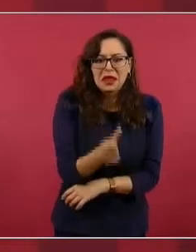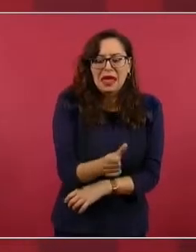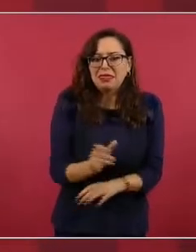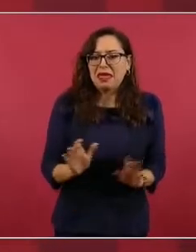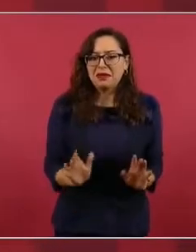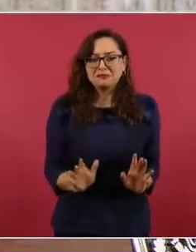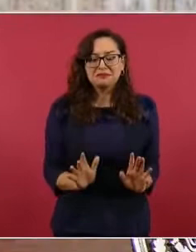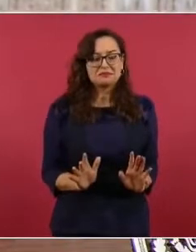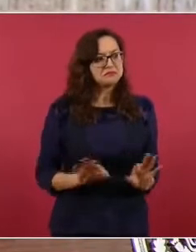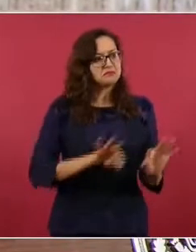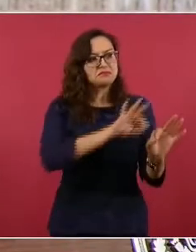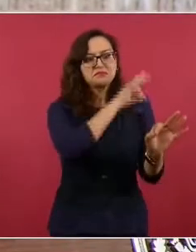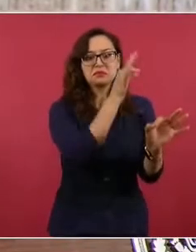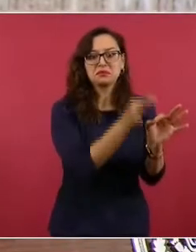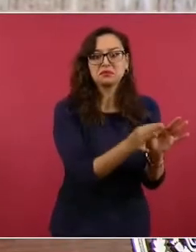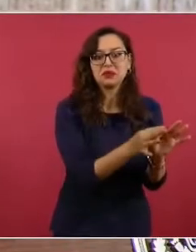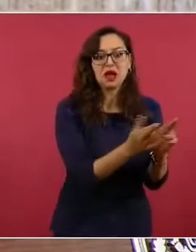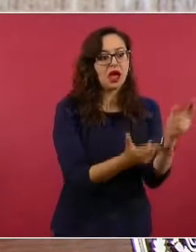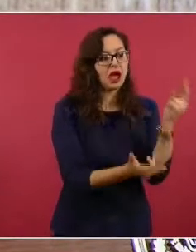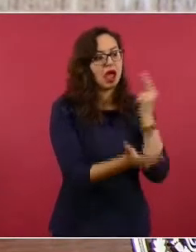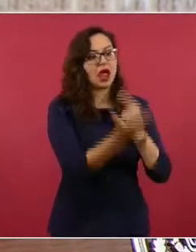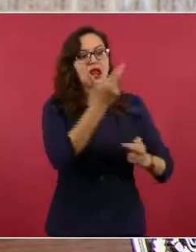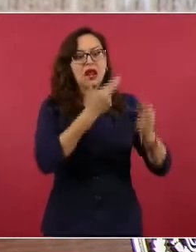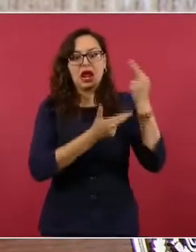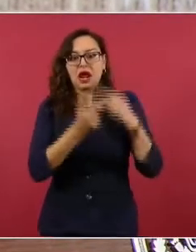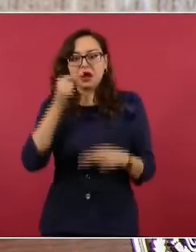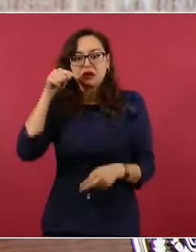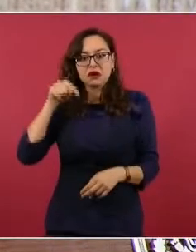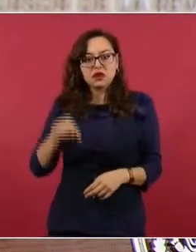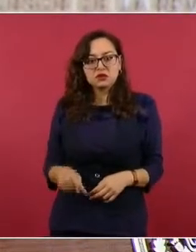regresamos y a la semana